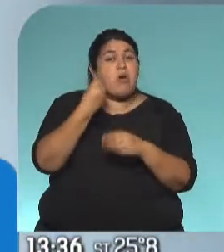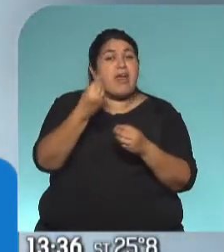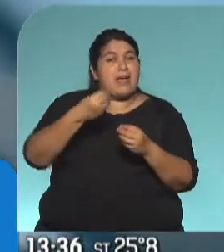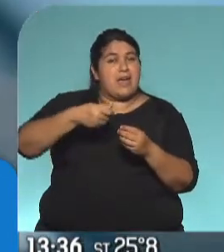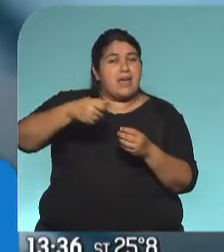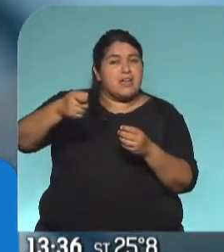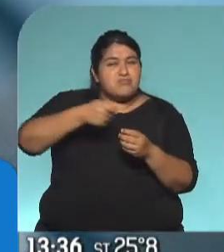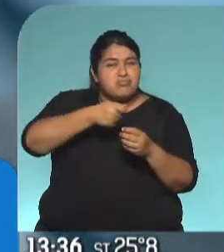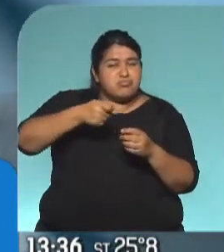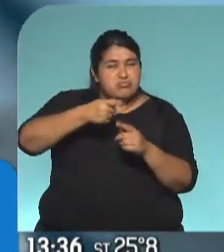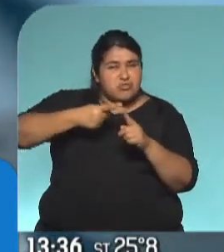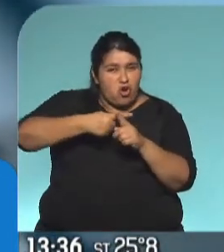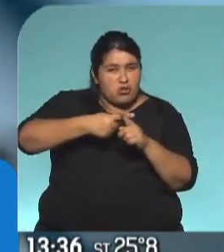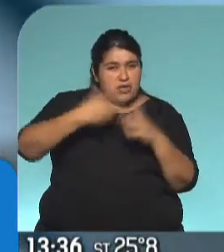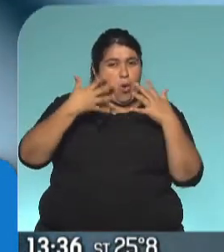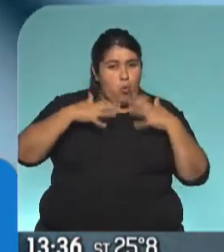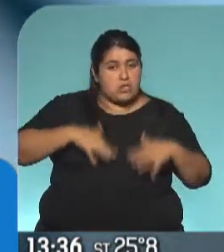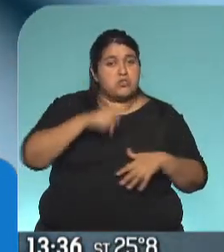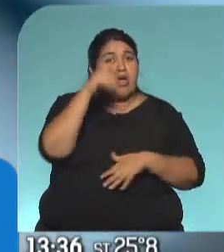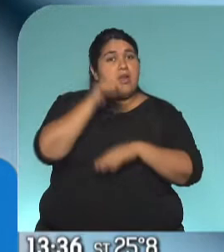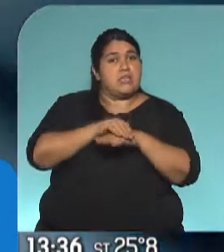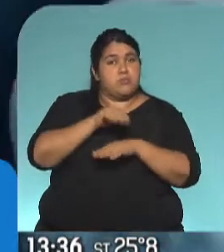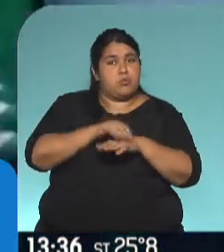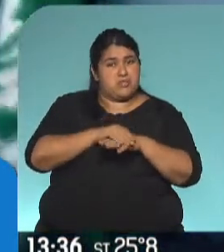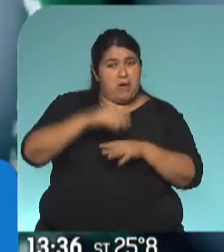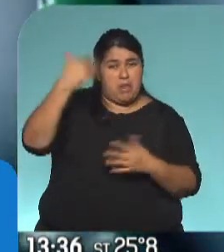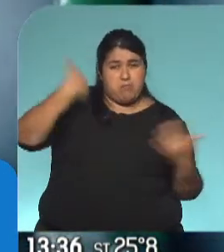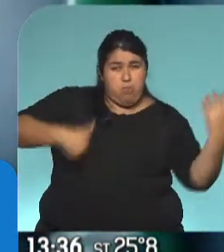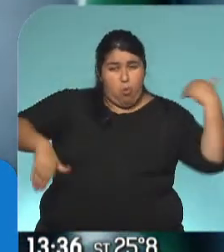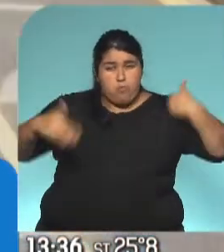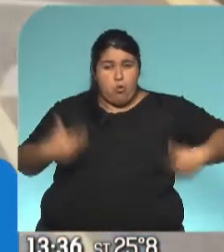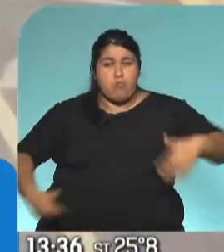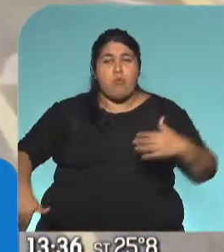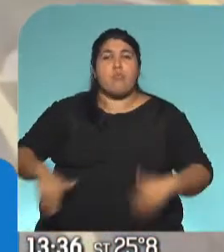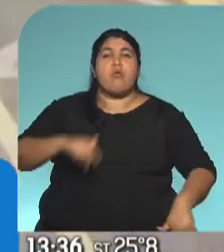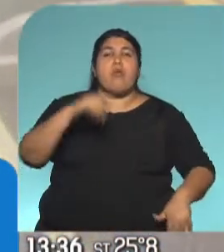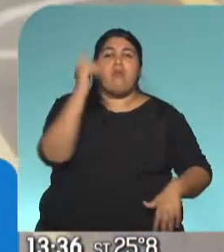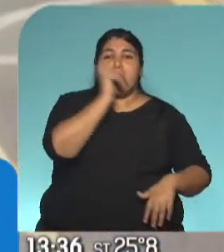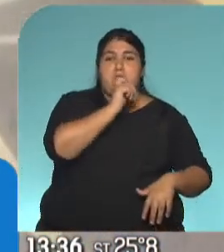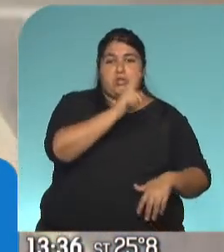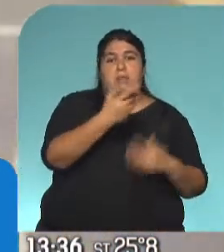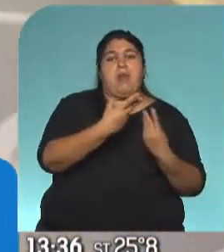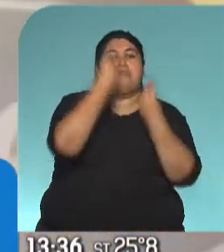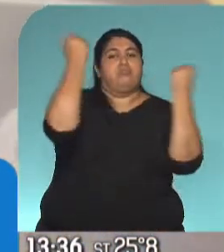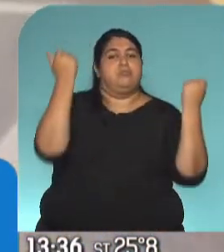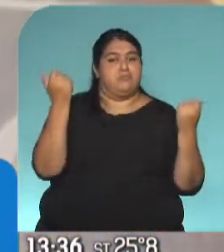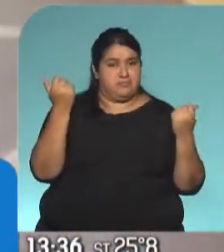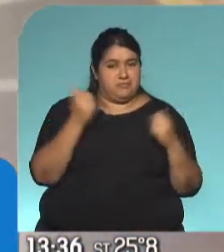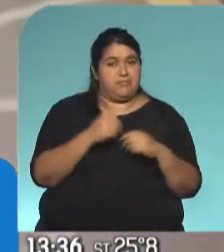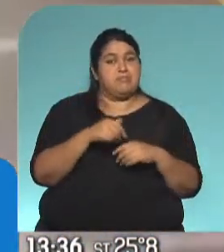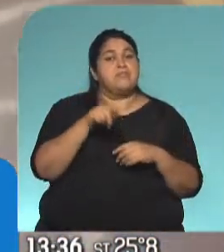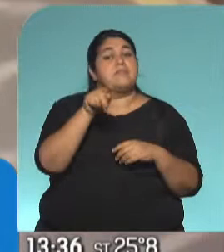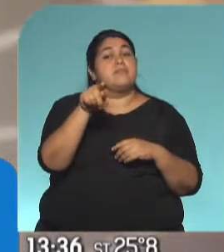cortar huesos, quien habría sido el encargado de desmembrar el cuerpo del periodista saudí para hacerlo desaparecer.